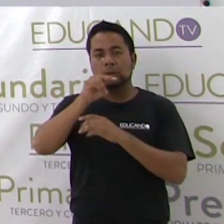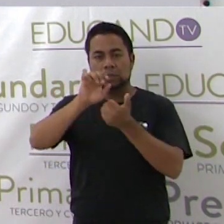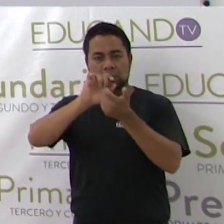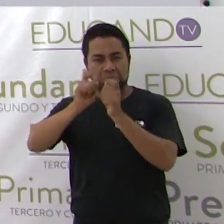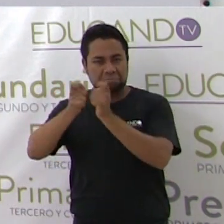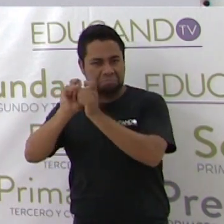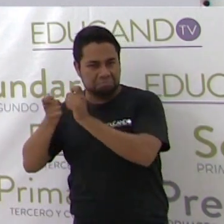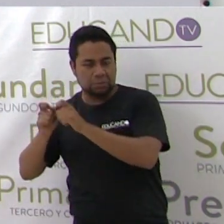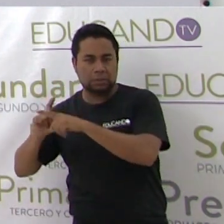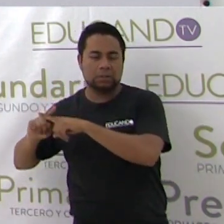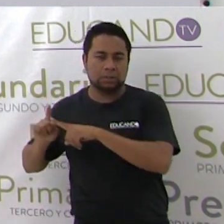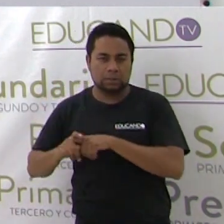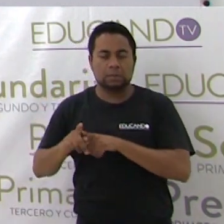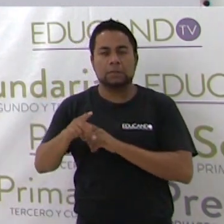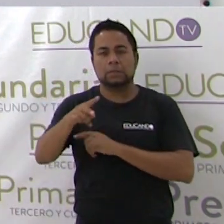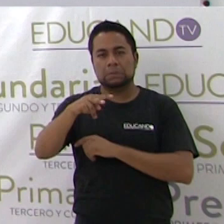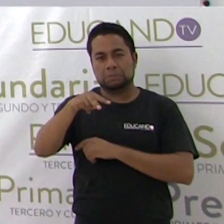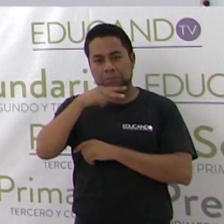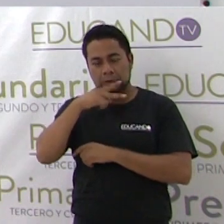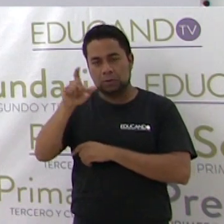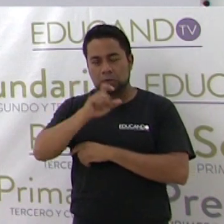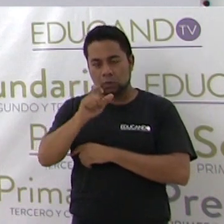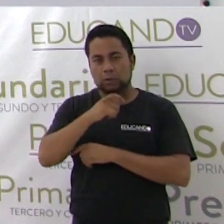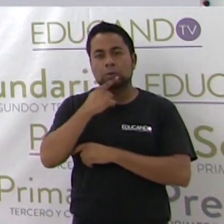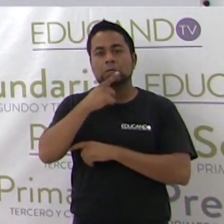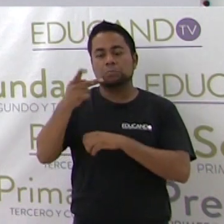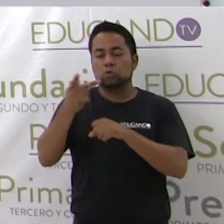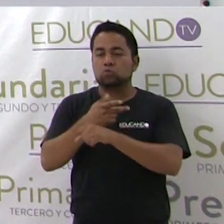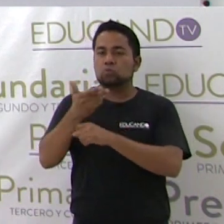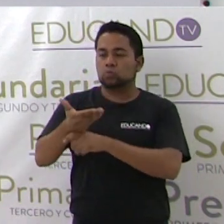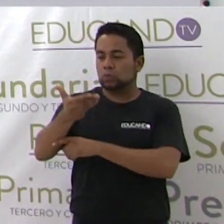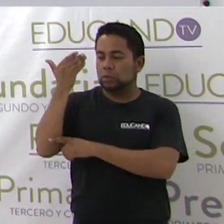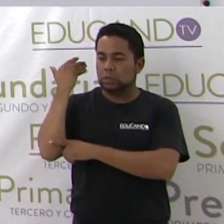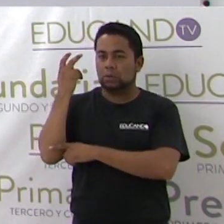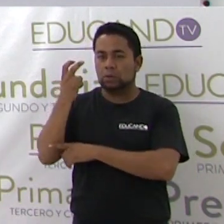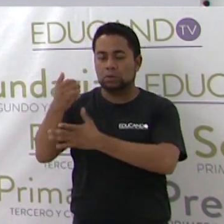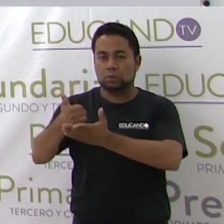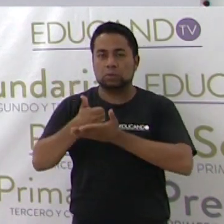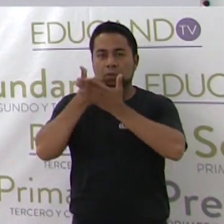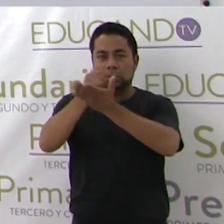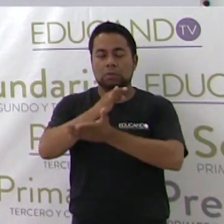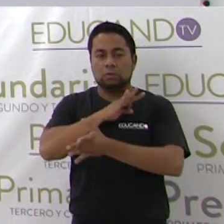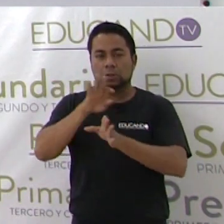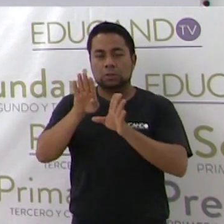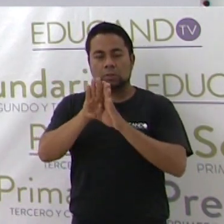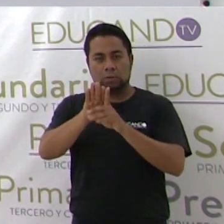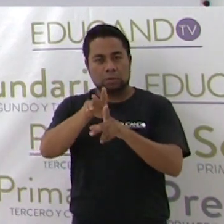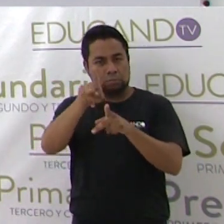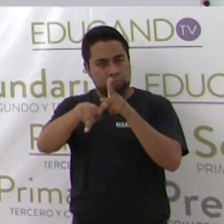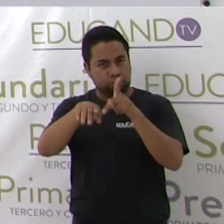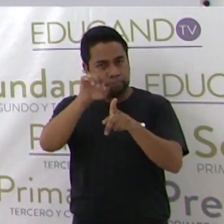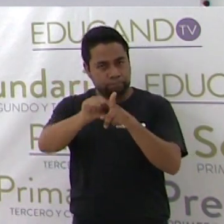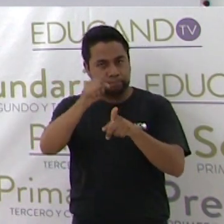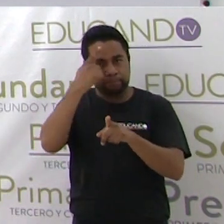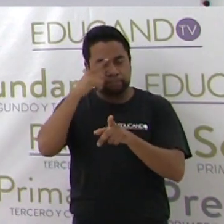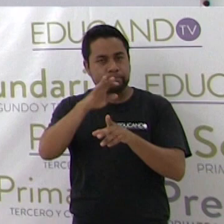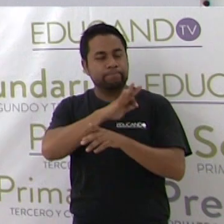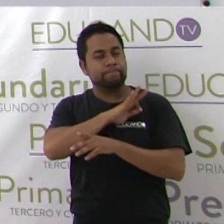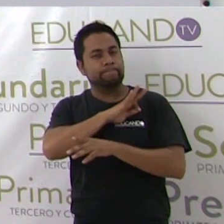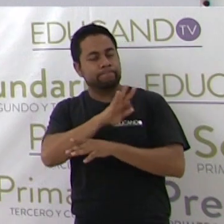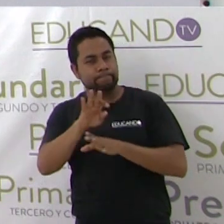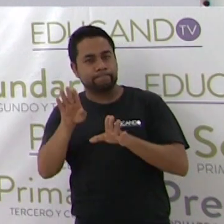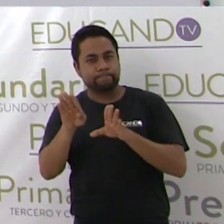de los tipos de verbos al momento de hablar en pasado, y esto nos va a permitir detenernos para ser un poquito